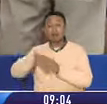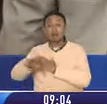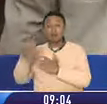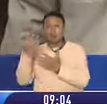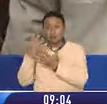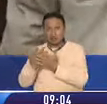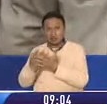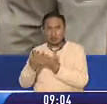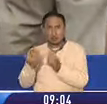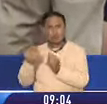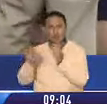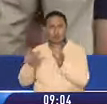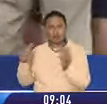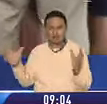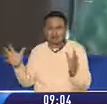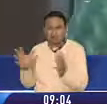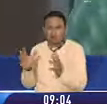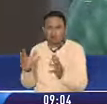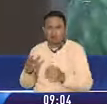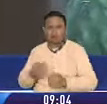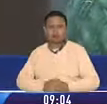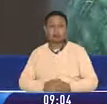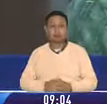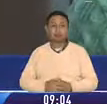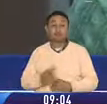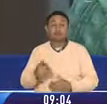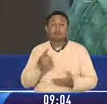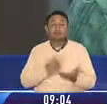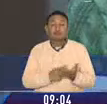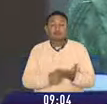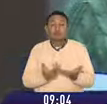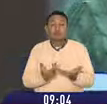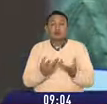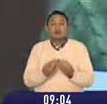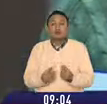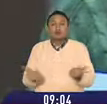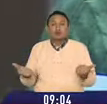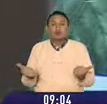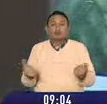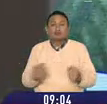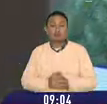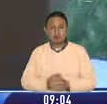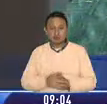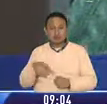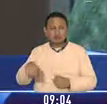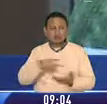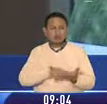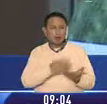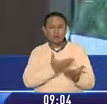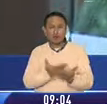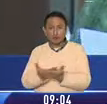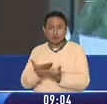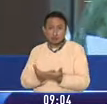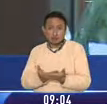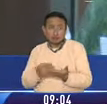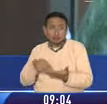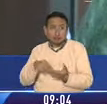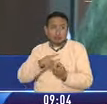por el aumento de las penas planteadas. Analicemos, solucionemos y busquemos algunas propuestas que generen